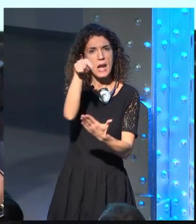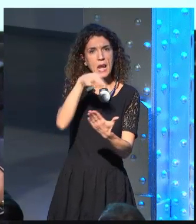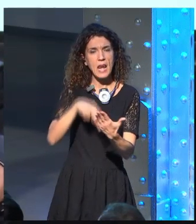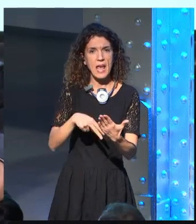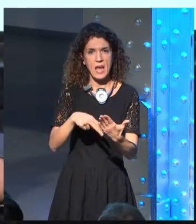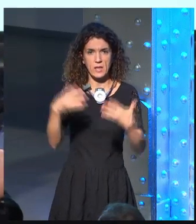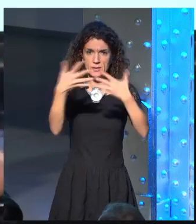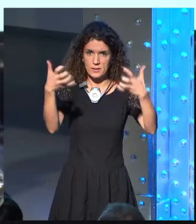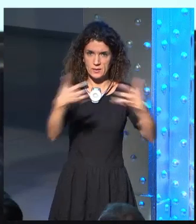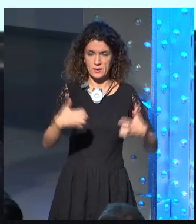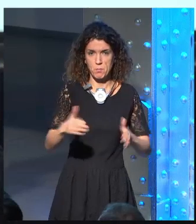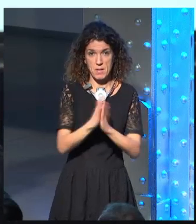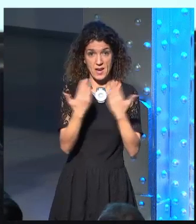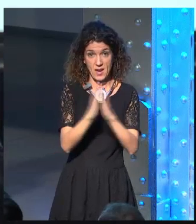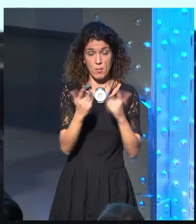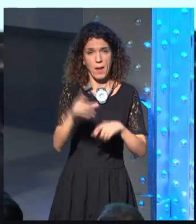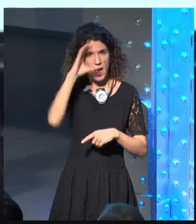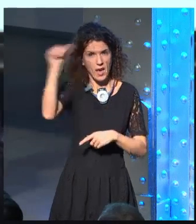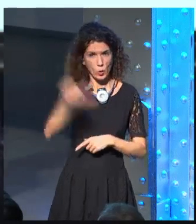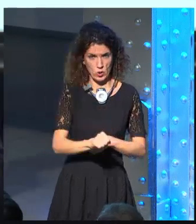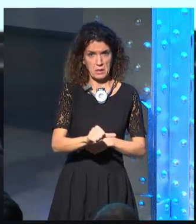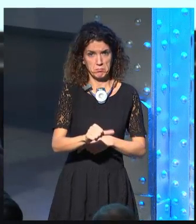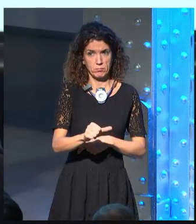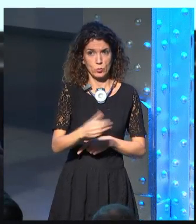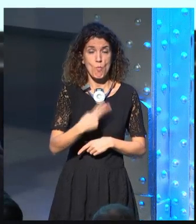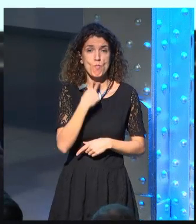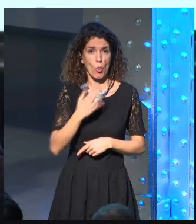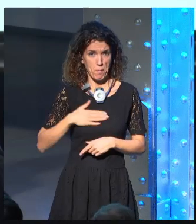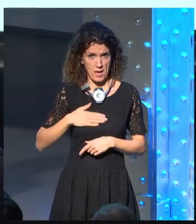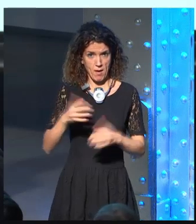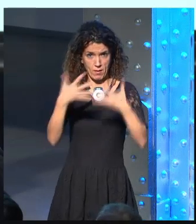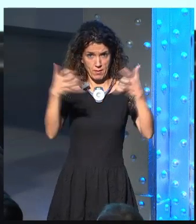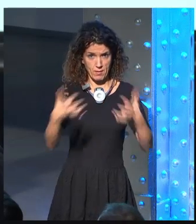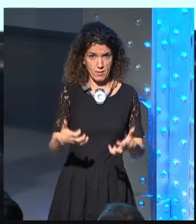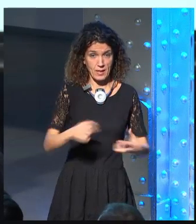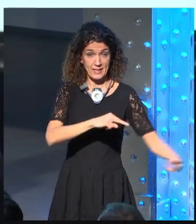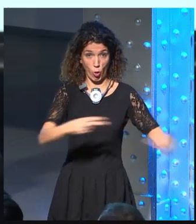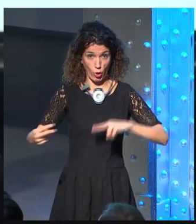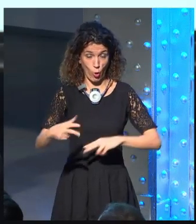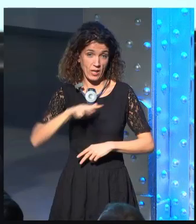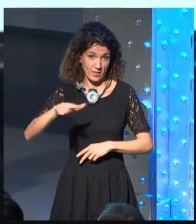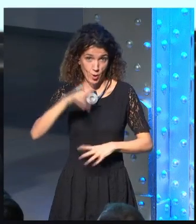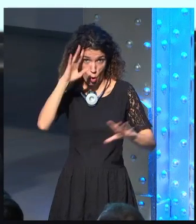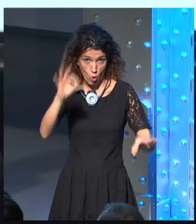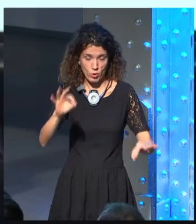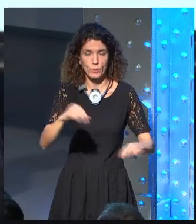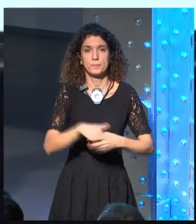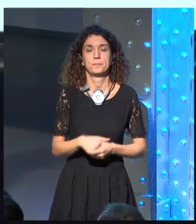un extracto de mi libro para que podáis escucharlo con mi propia voz. Evidentemente estará traducido al español